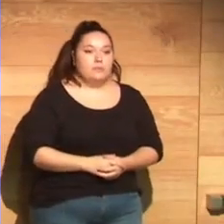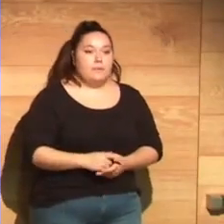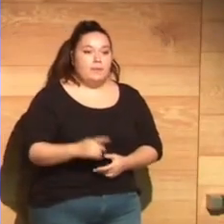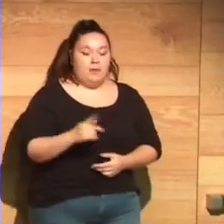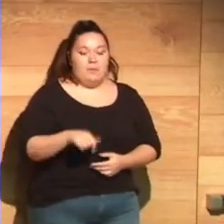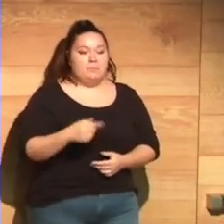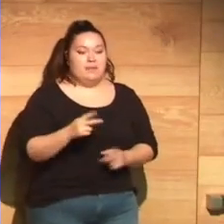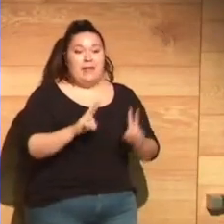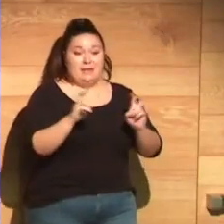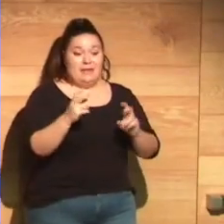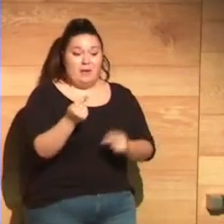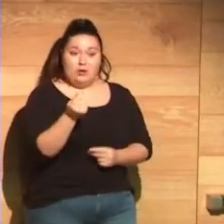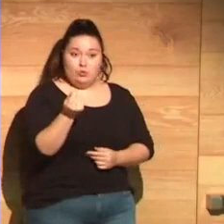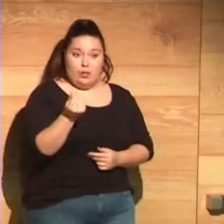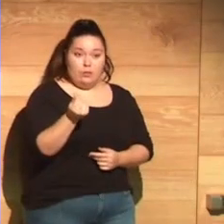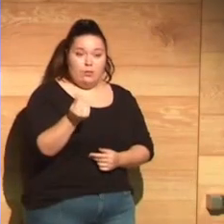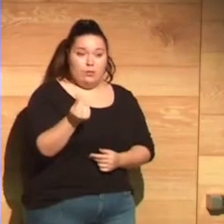volver con el sueldo